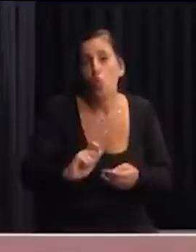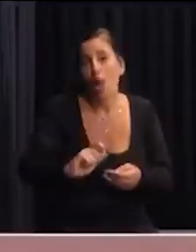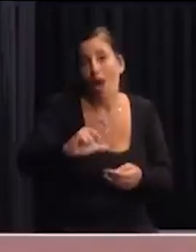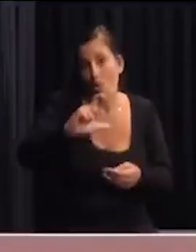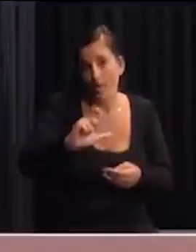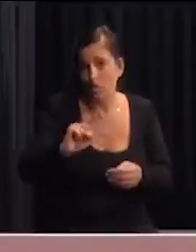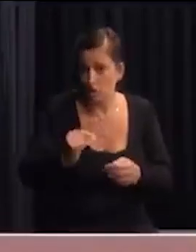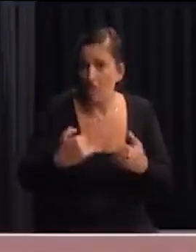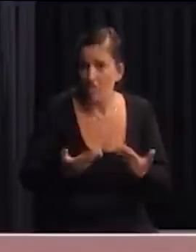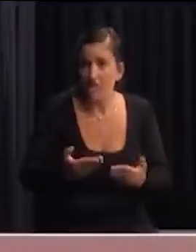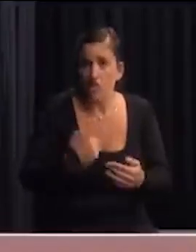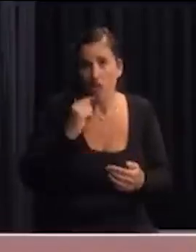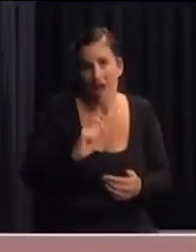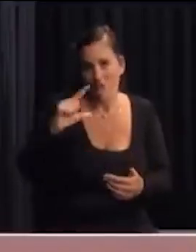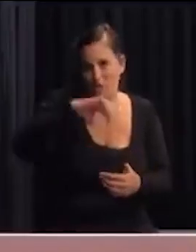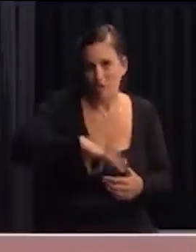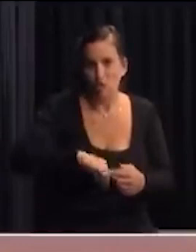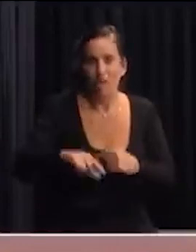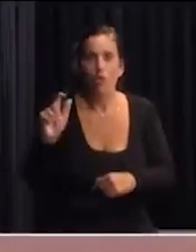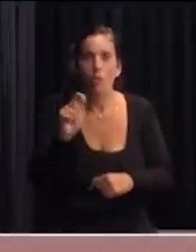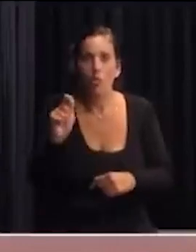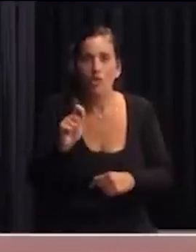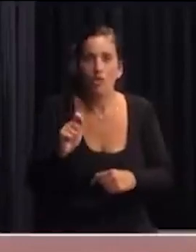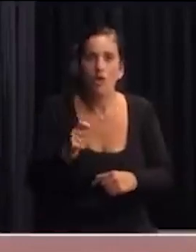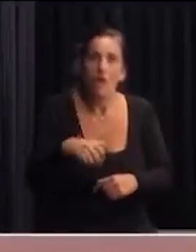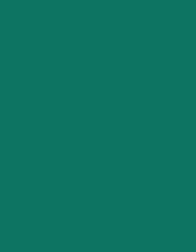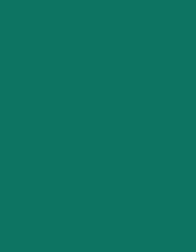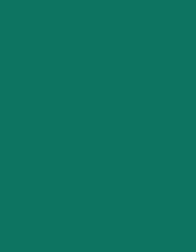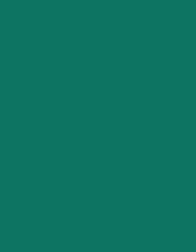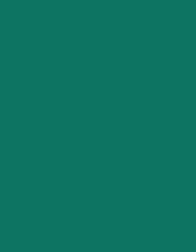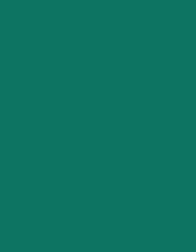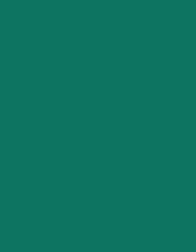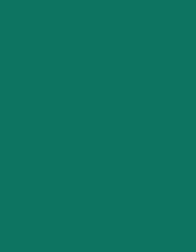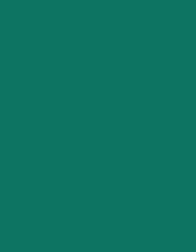aumento a público ya dado a principio de año un 2%.